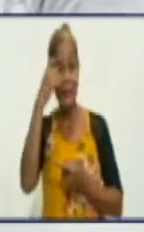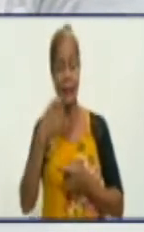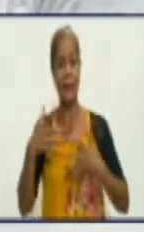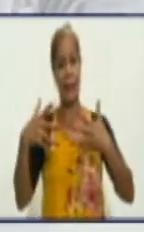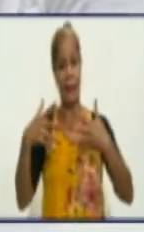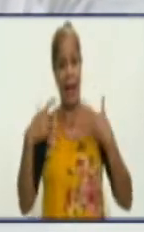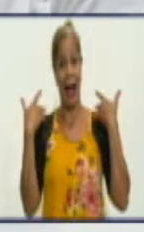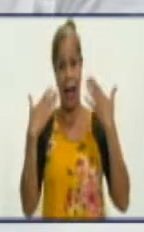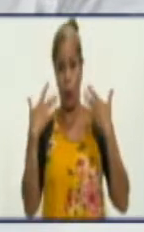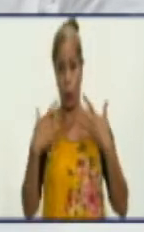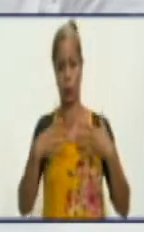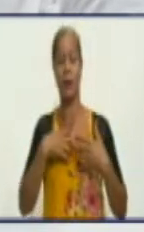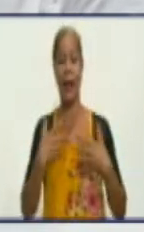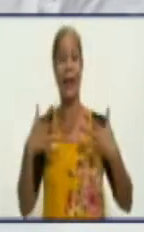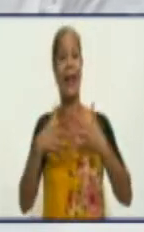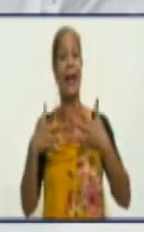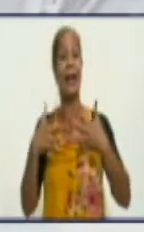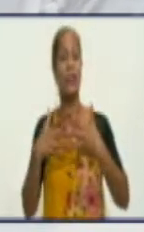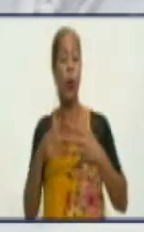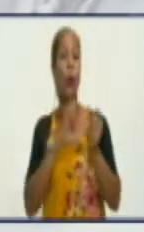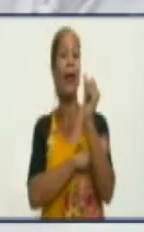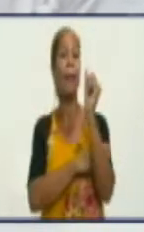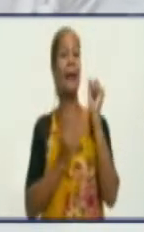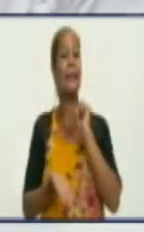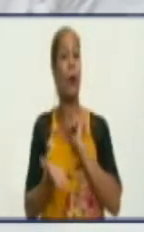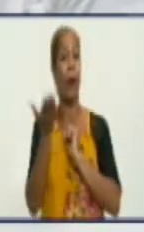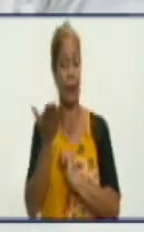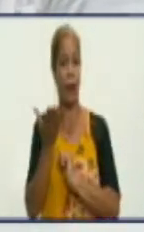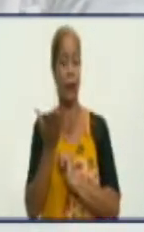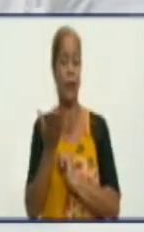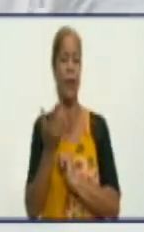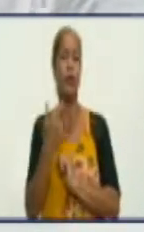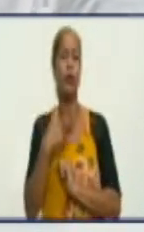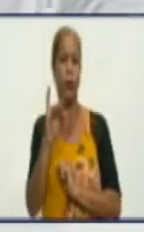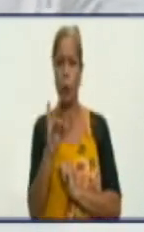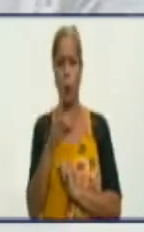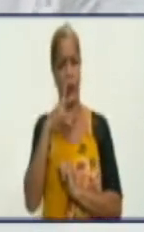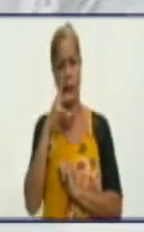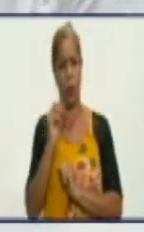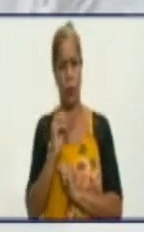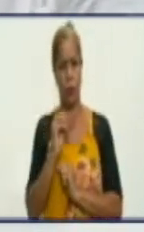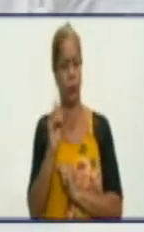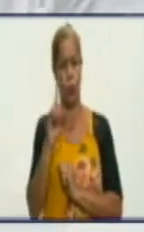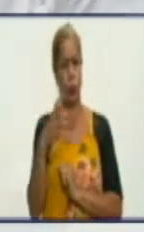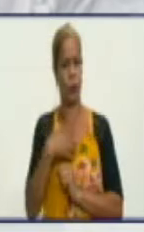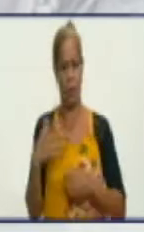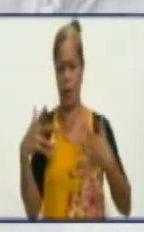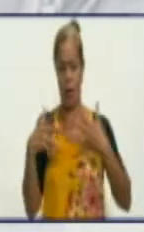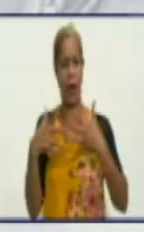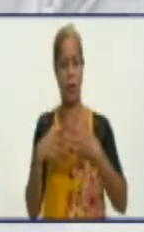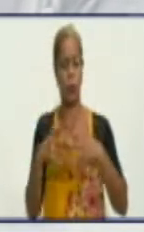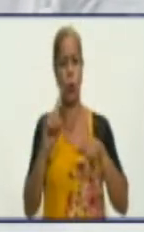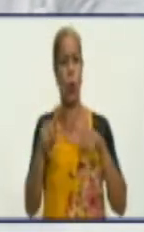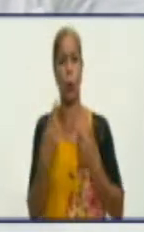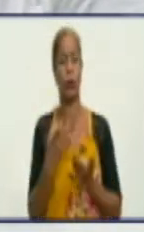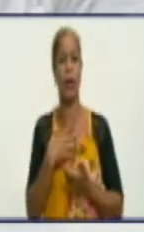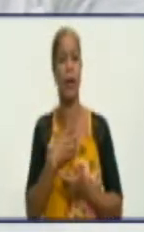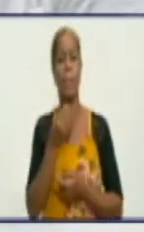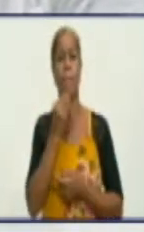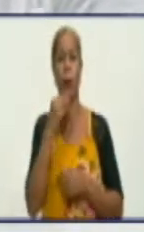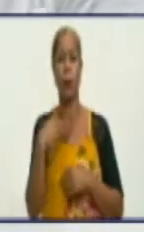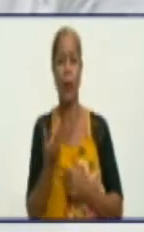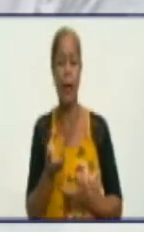tensionales en una persona, podemos decir que no directamente. O sea, el calor directamente no tiene por qué aumentar las cifras tensionales de